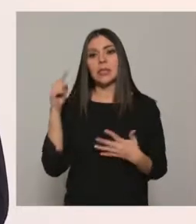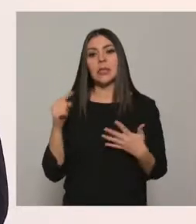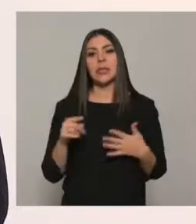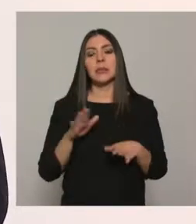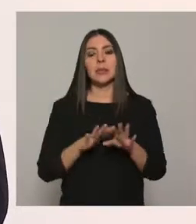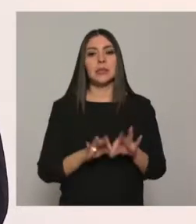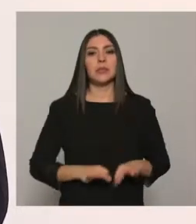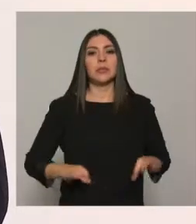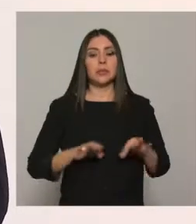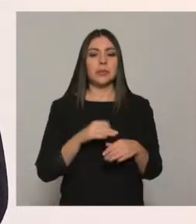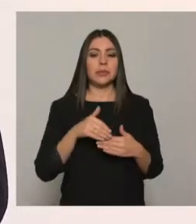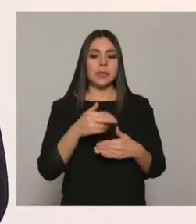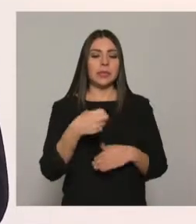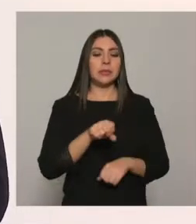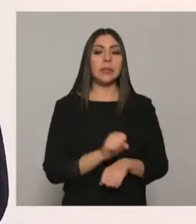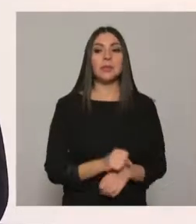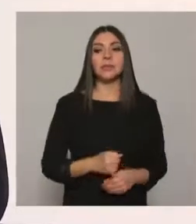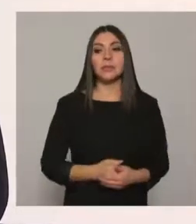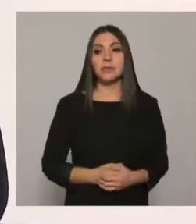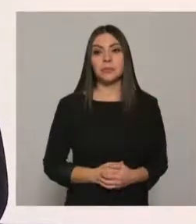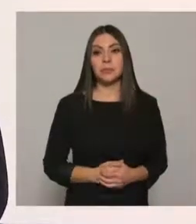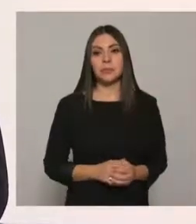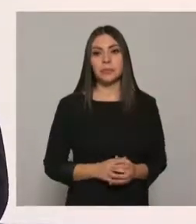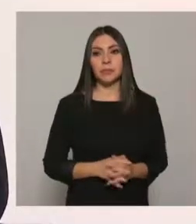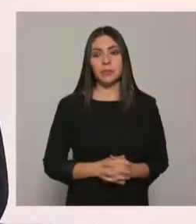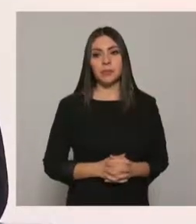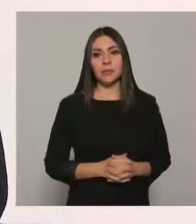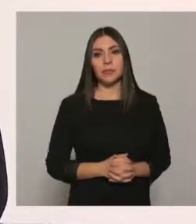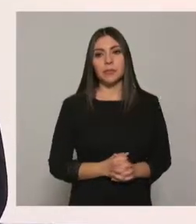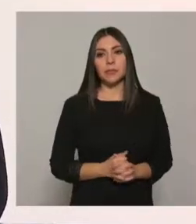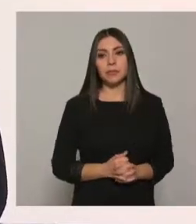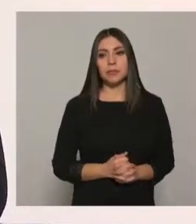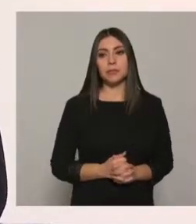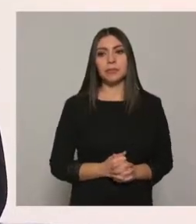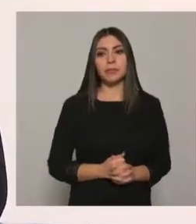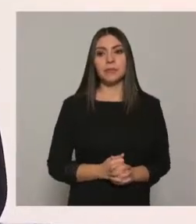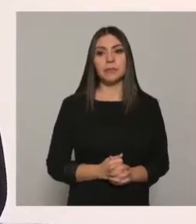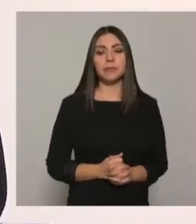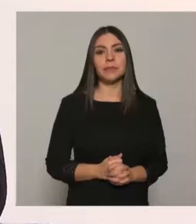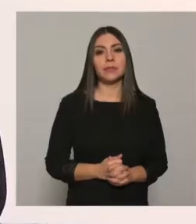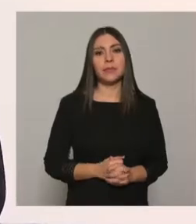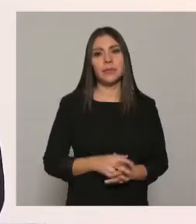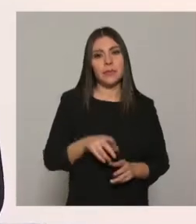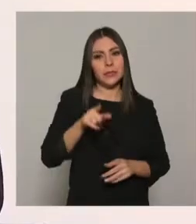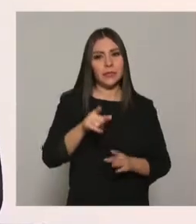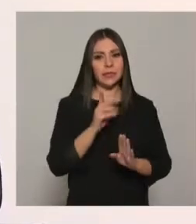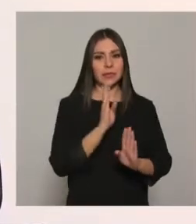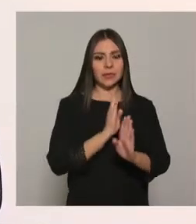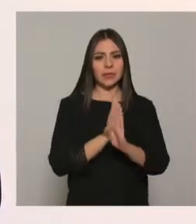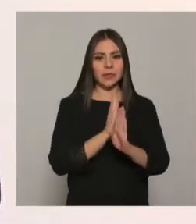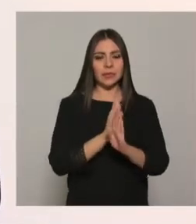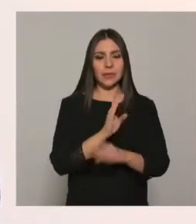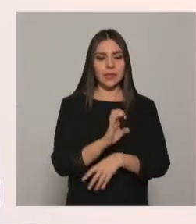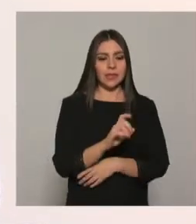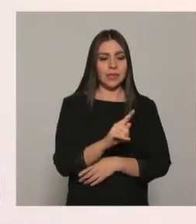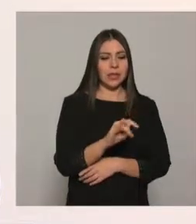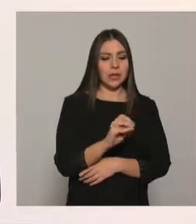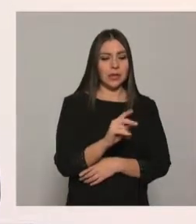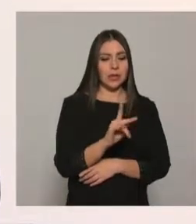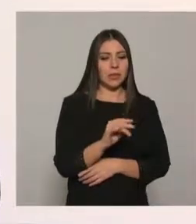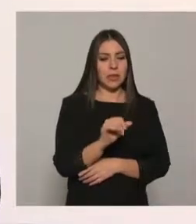dominarán la agenda de la semana. Oye, bueno, pues de entrada con lo del Metrobús Etiopía, Joco, donde está el hospital de